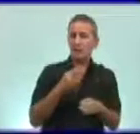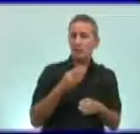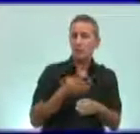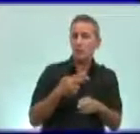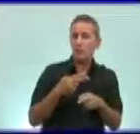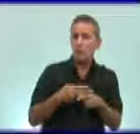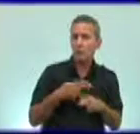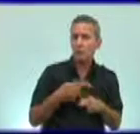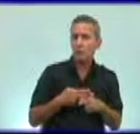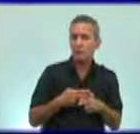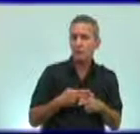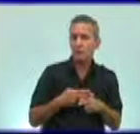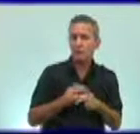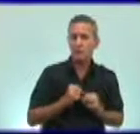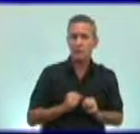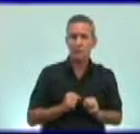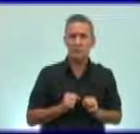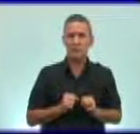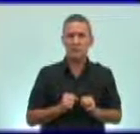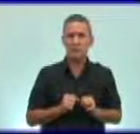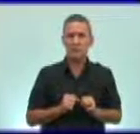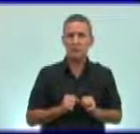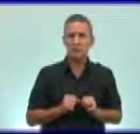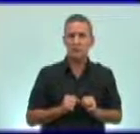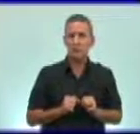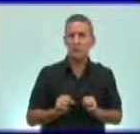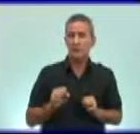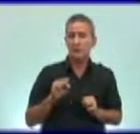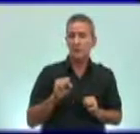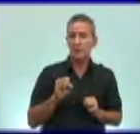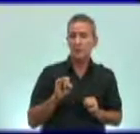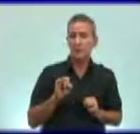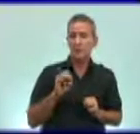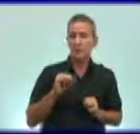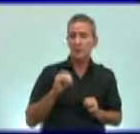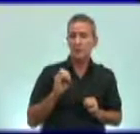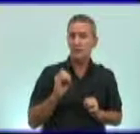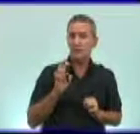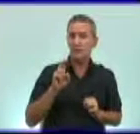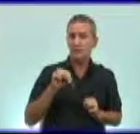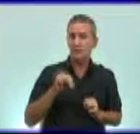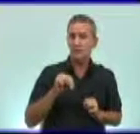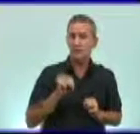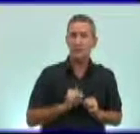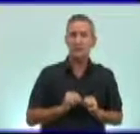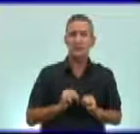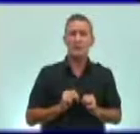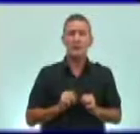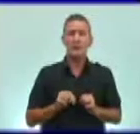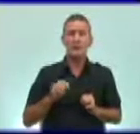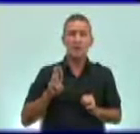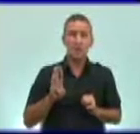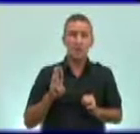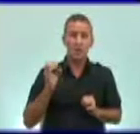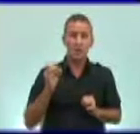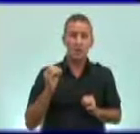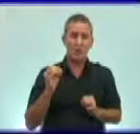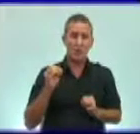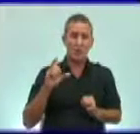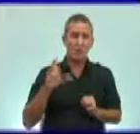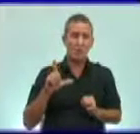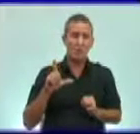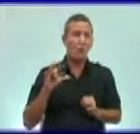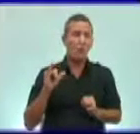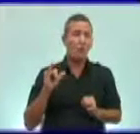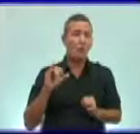decir, Simón Bolívar no se llamaba Simón Bolívar y Ponte. Simón Bolívar era Simón Bolívar y Palacio,